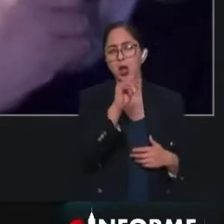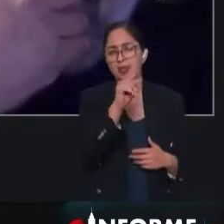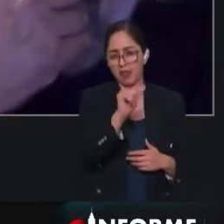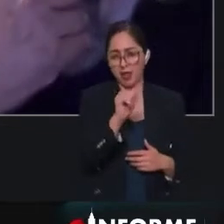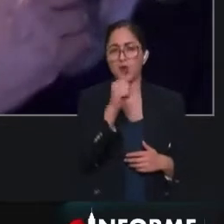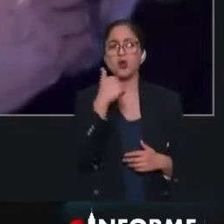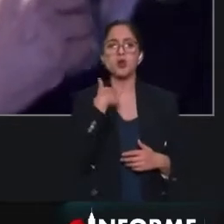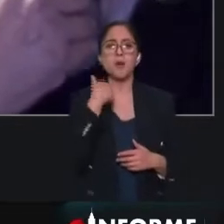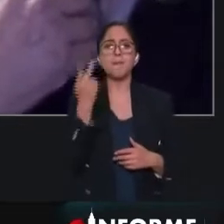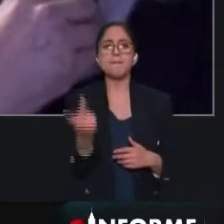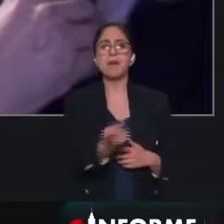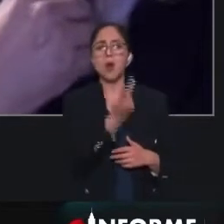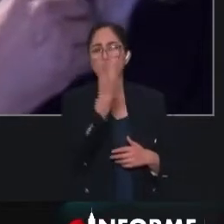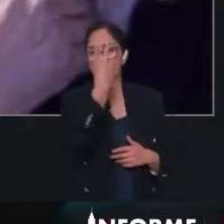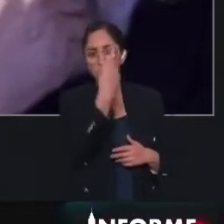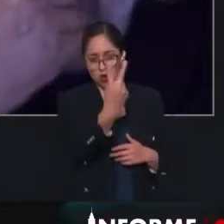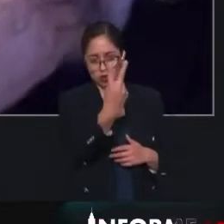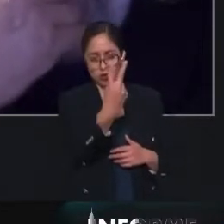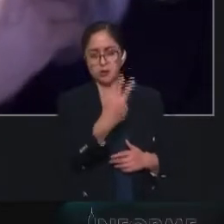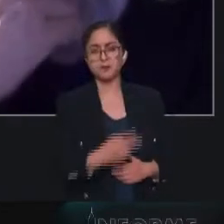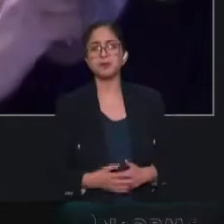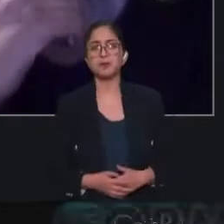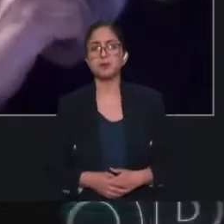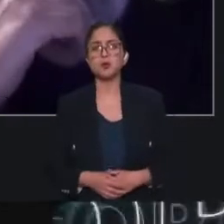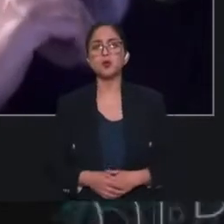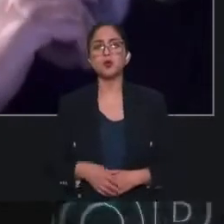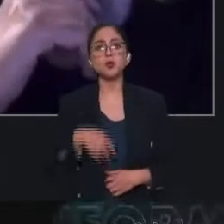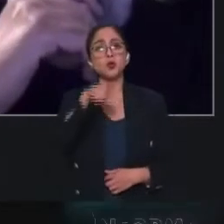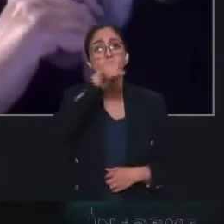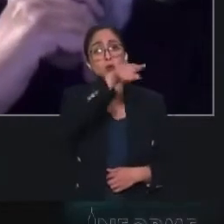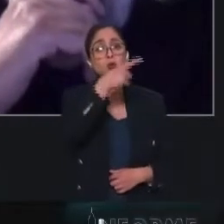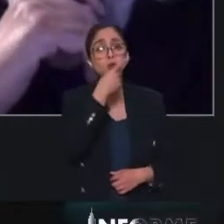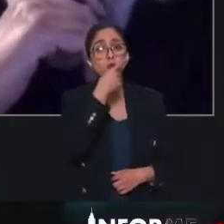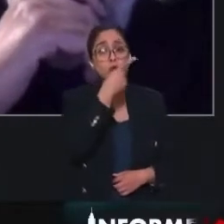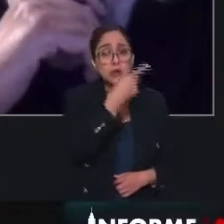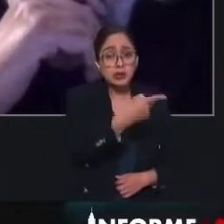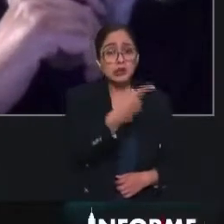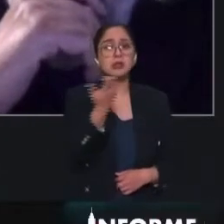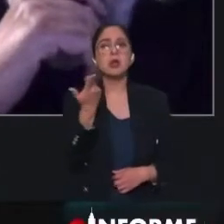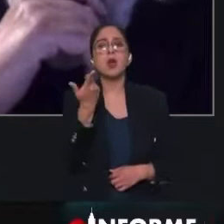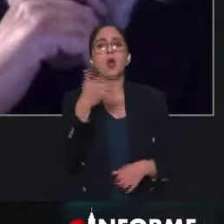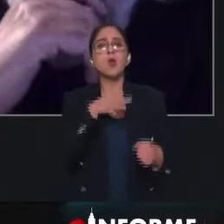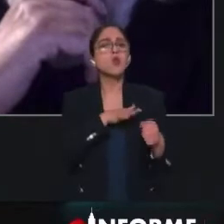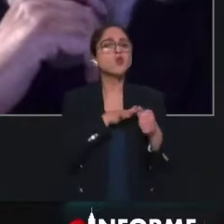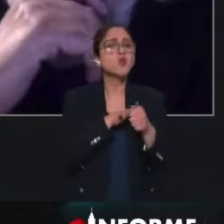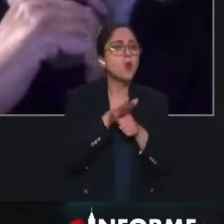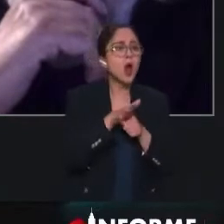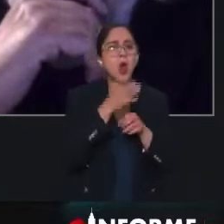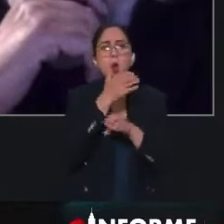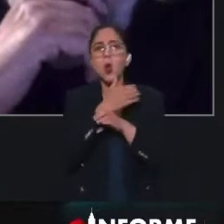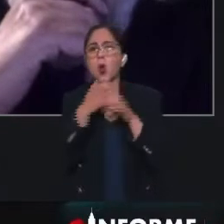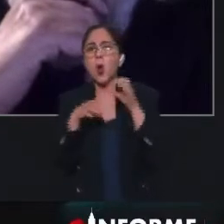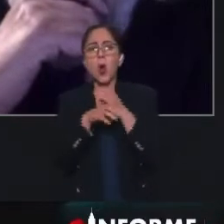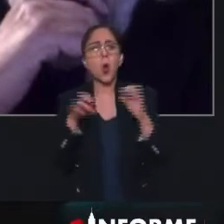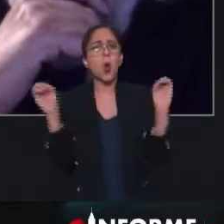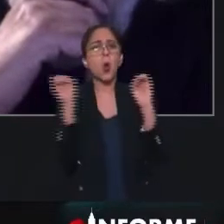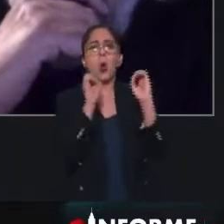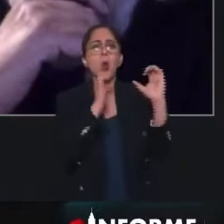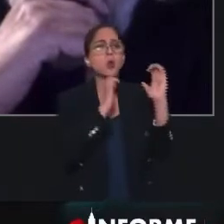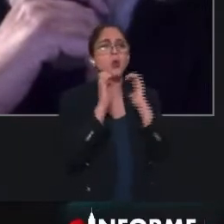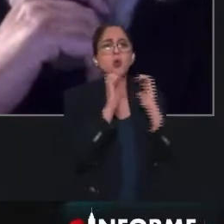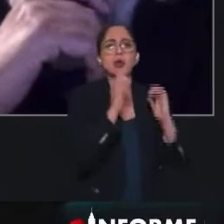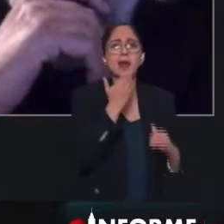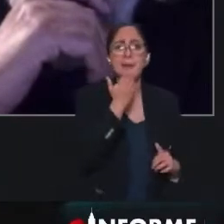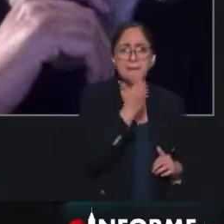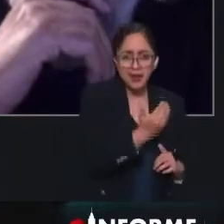cosas. Una, planteabas que hay cosas que se están haciendo bien, que no se están comunicando bien. ¿Cuáles serían desde tu punto de vista? Y sobre el tema de